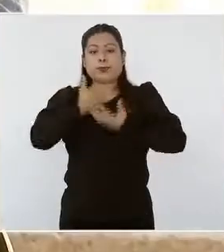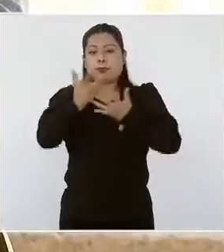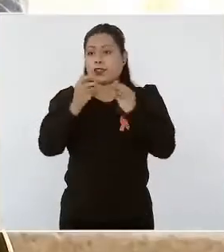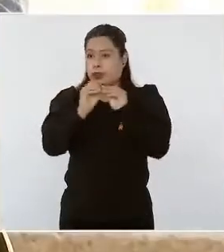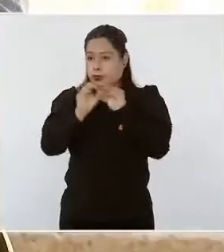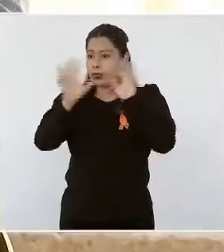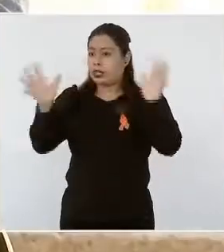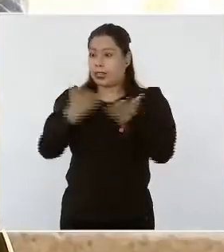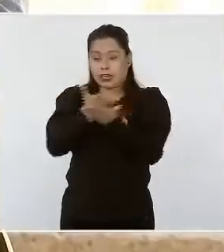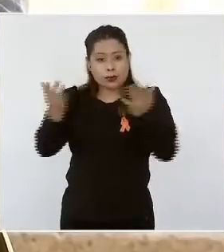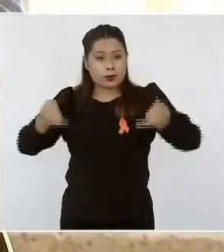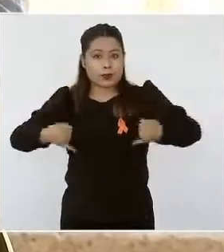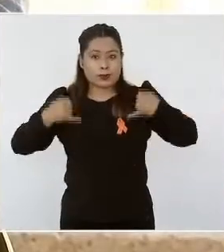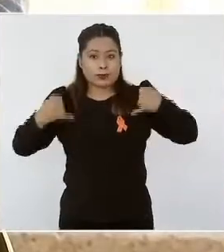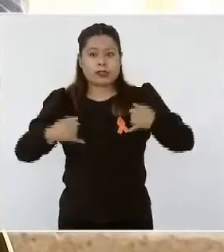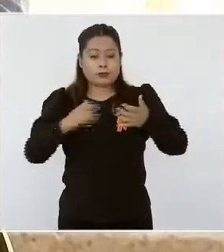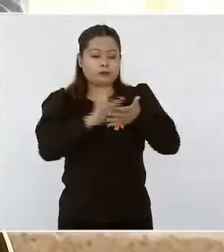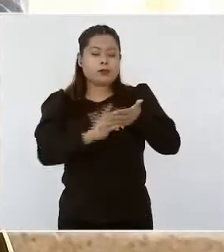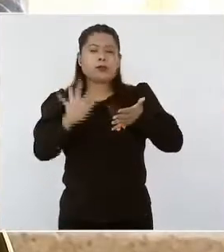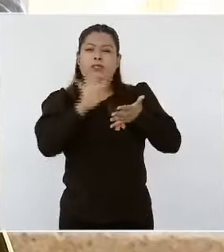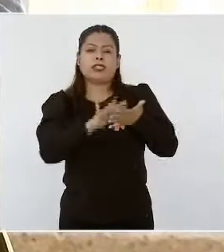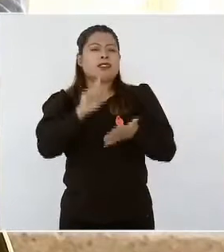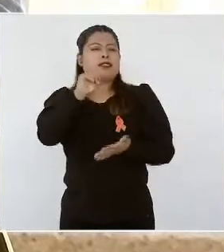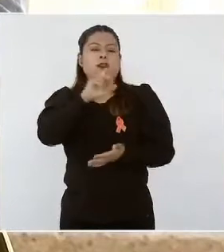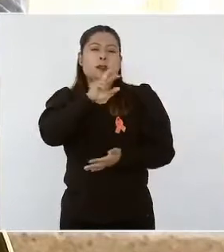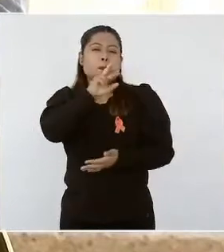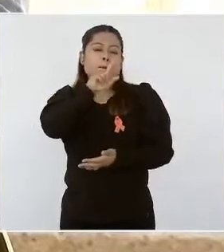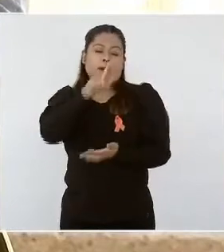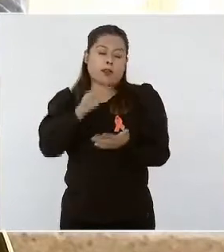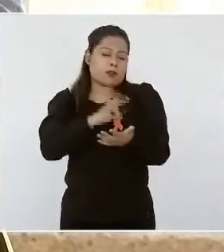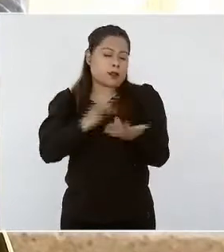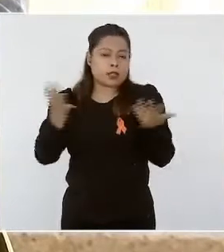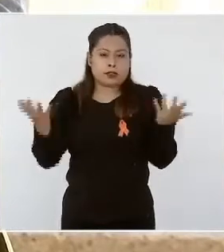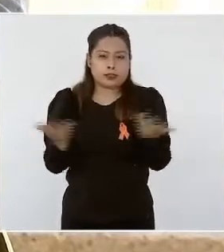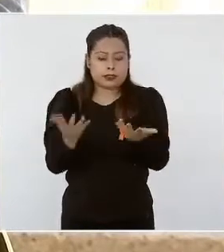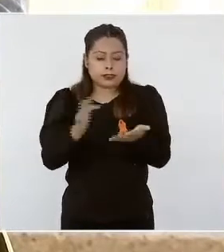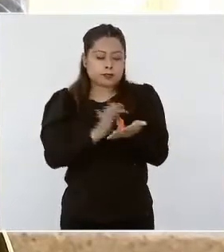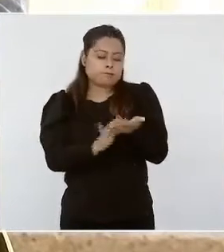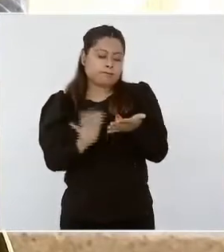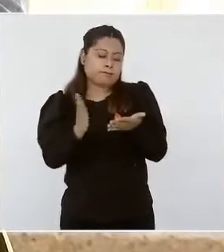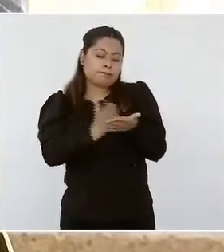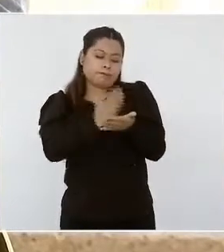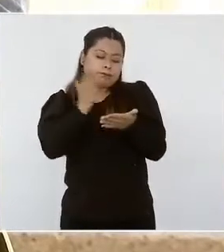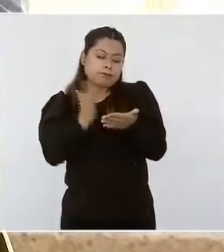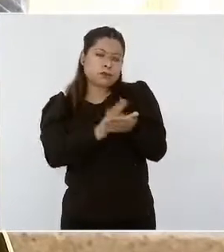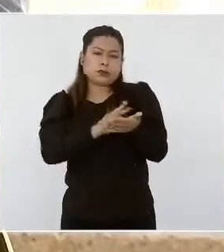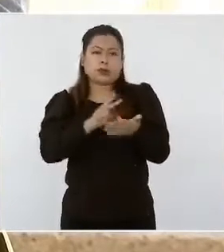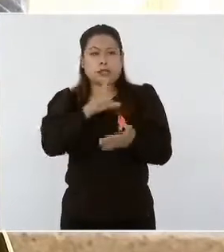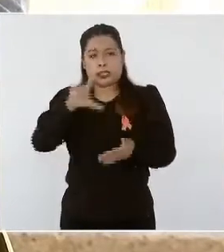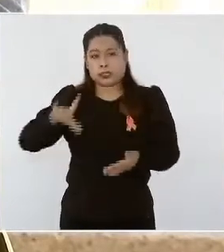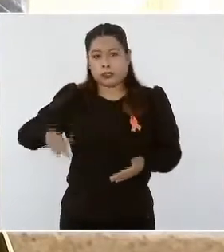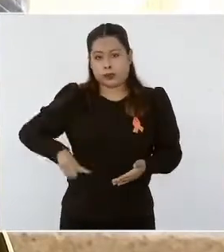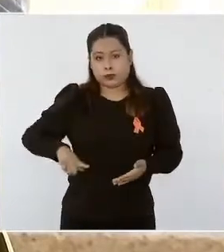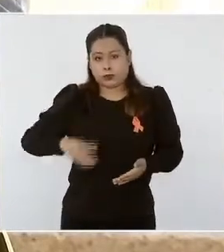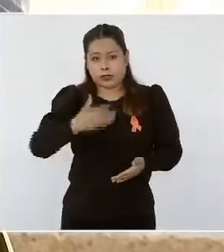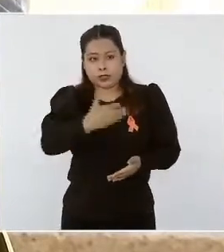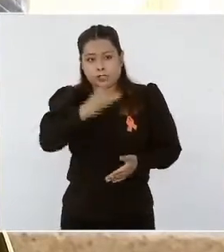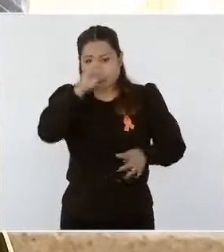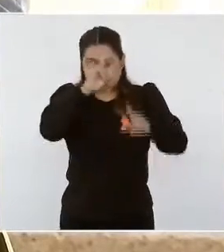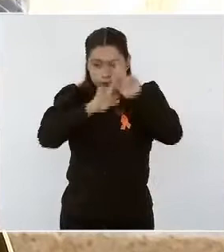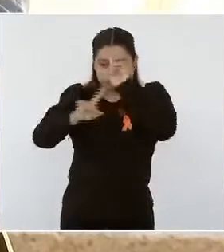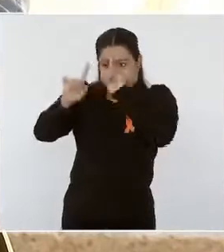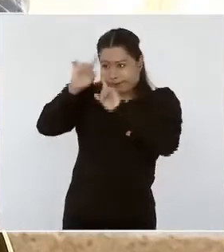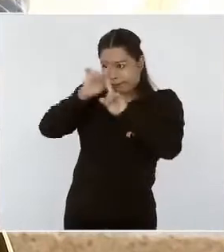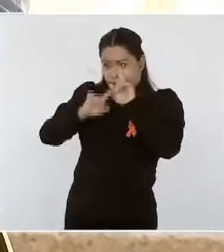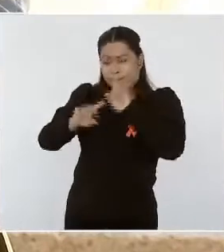chavos, leer es lo mejor que pueden hacer. Leer los va a hacer, el gobernador dio una serie de consejos que